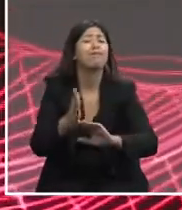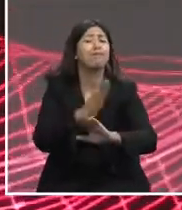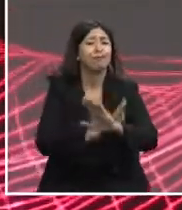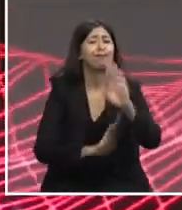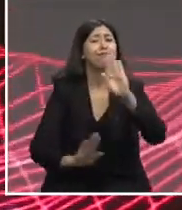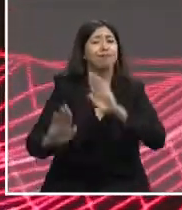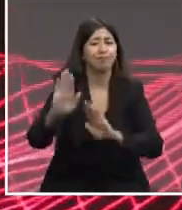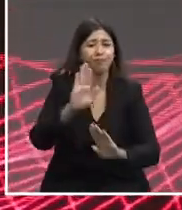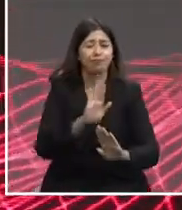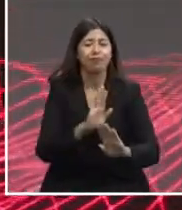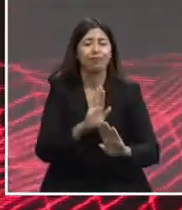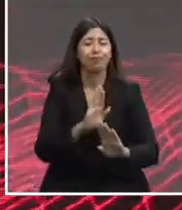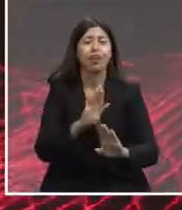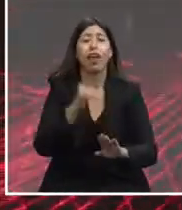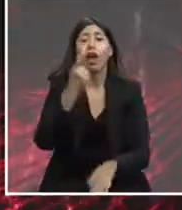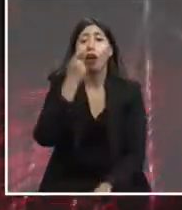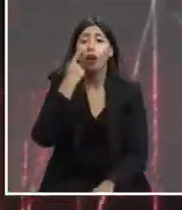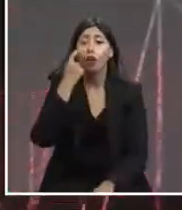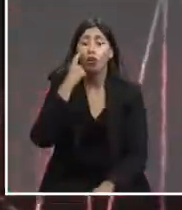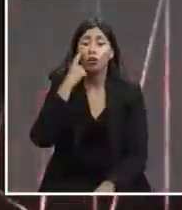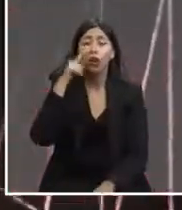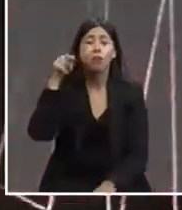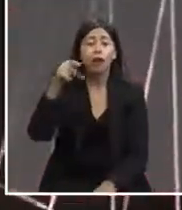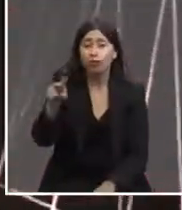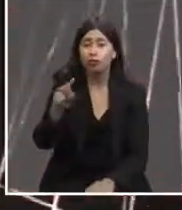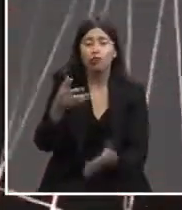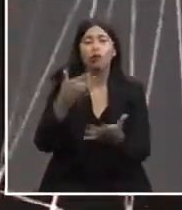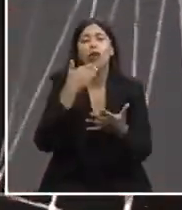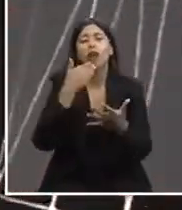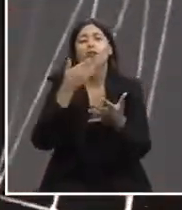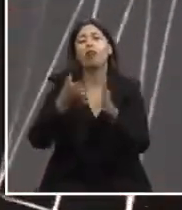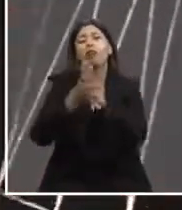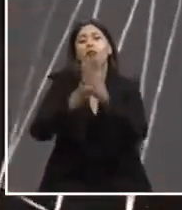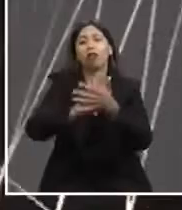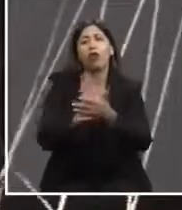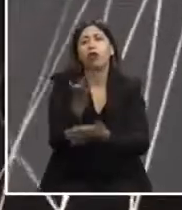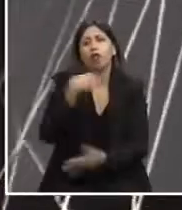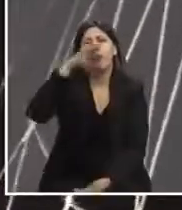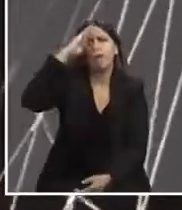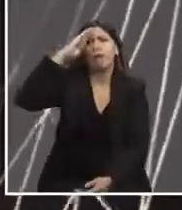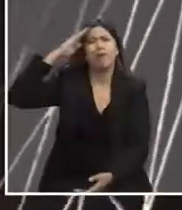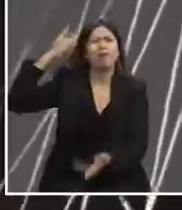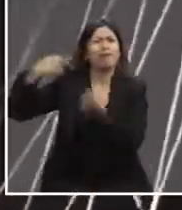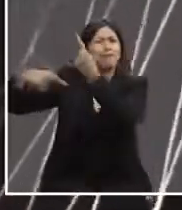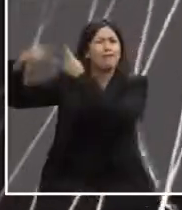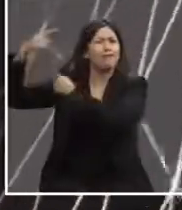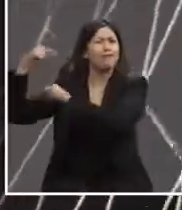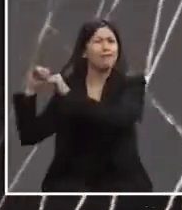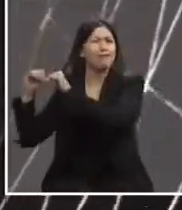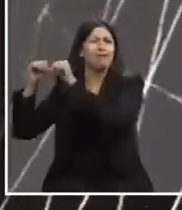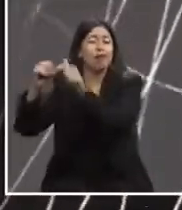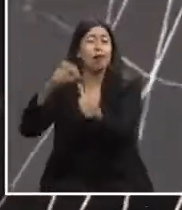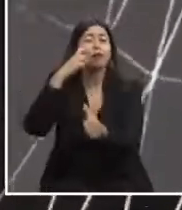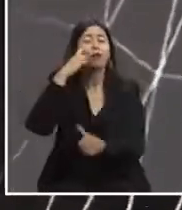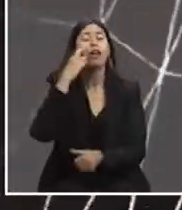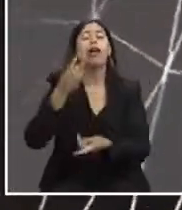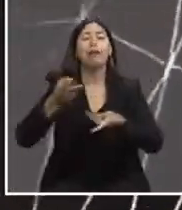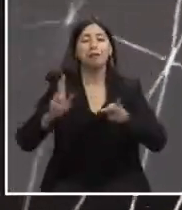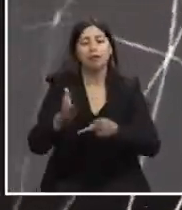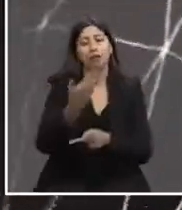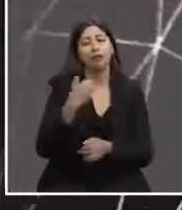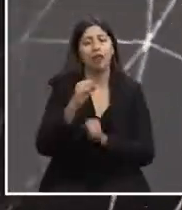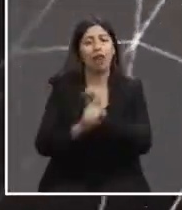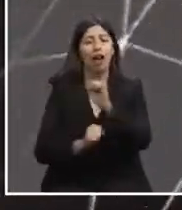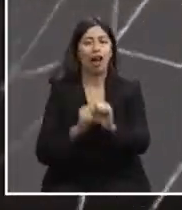conocimiento, en toda su forma y la experiencia que tenemos como humanidad, nos debe permitir abordar los próximos y